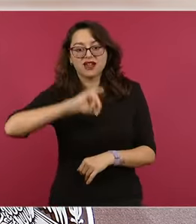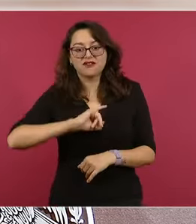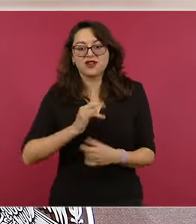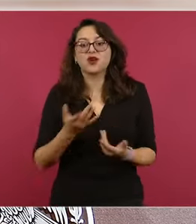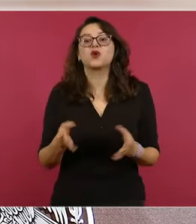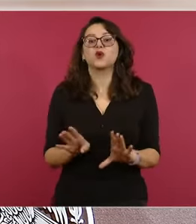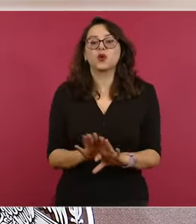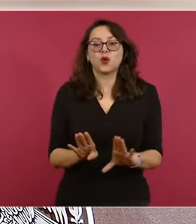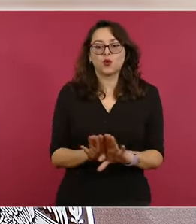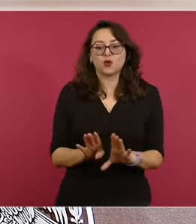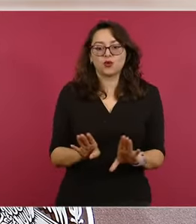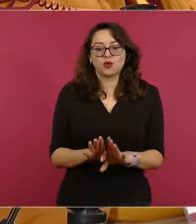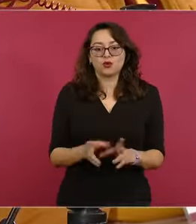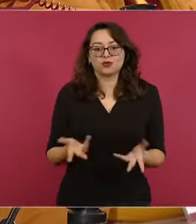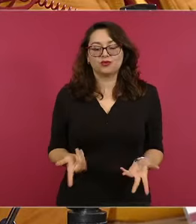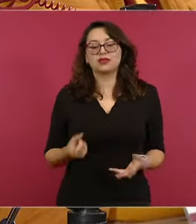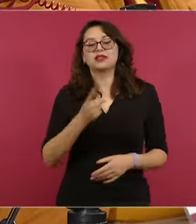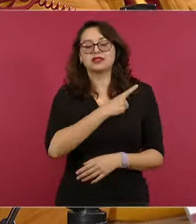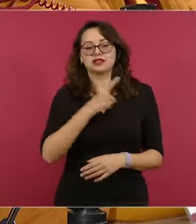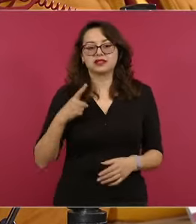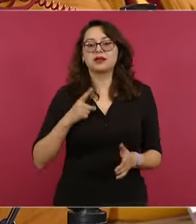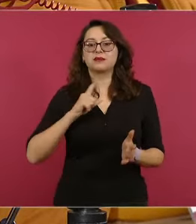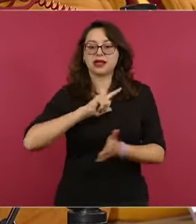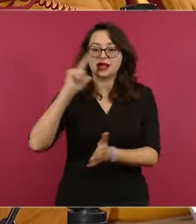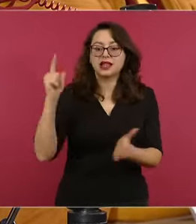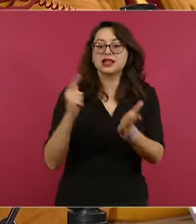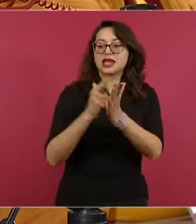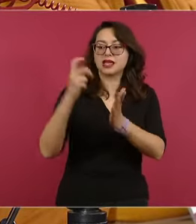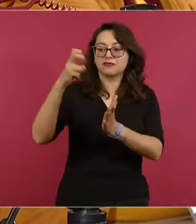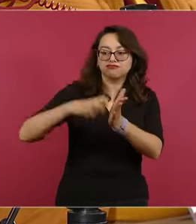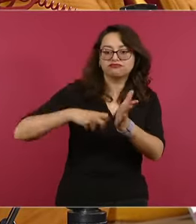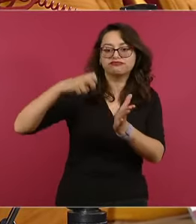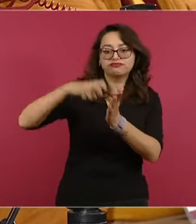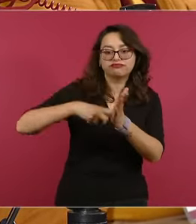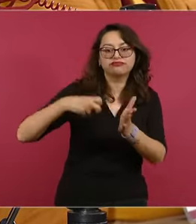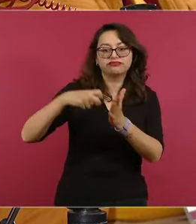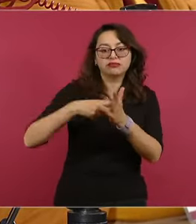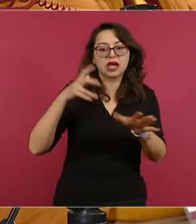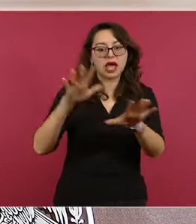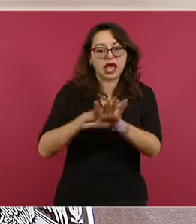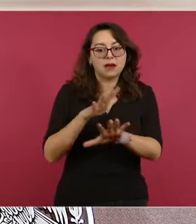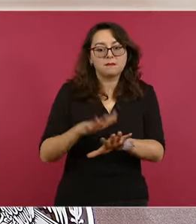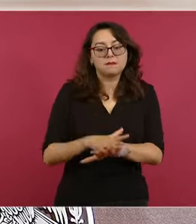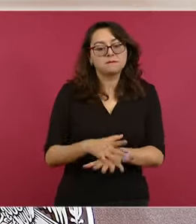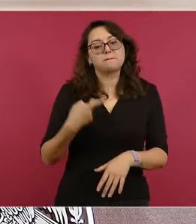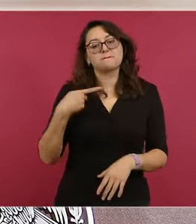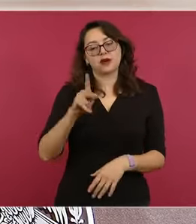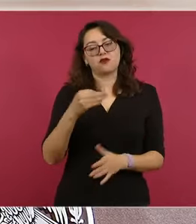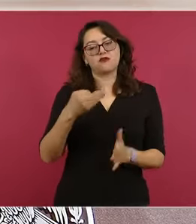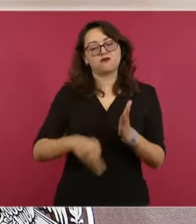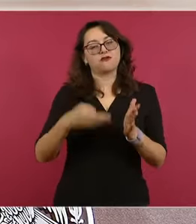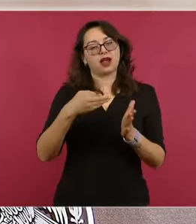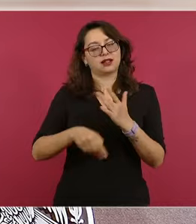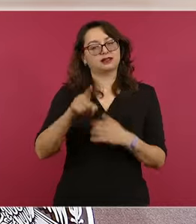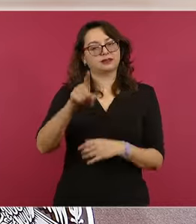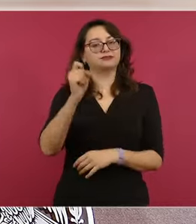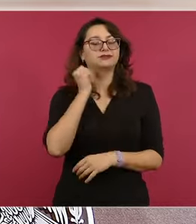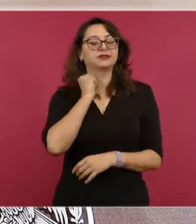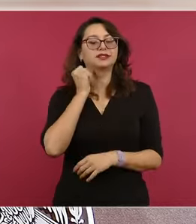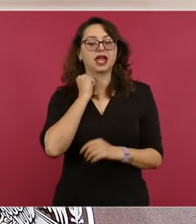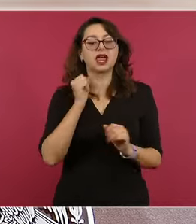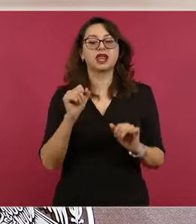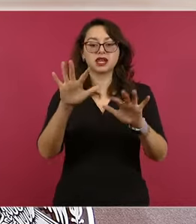cuenta. Ya pasó todo el periodo, digamos, todas las instancias legislativas, y únicamente falta la determinación del Pleno. De hecho,